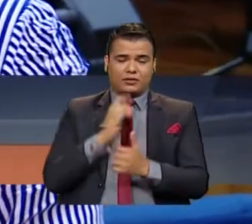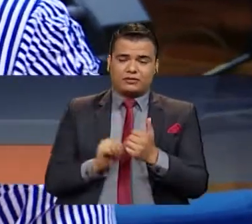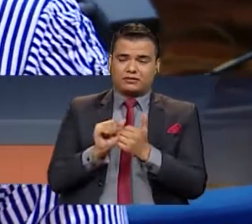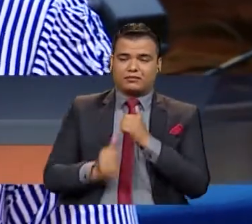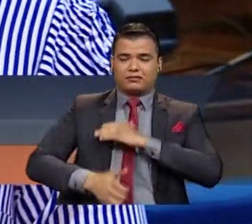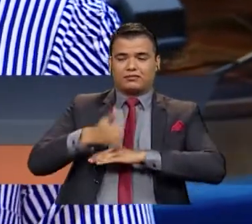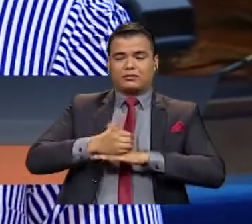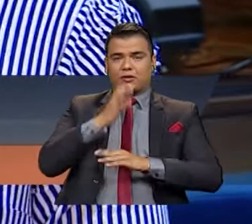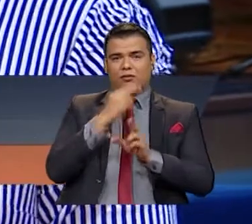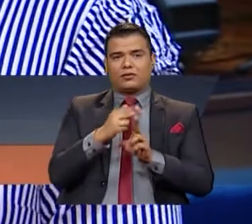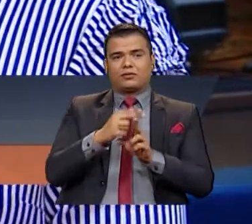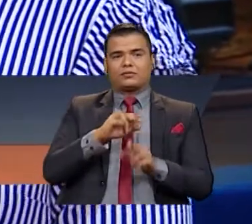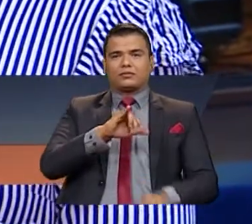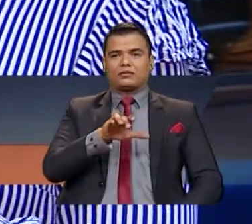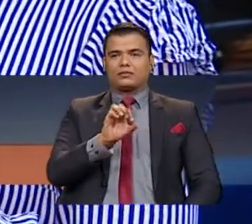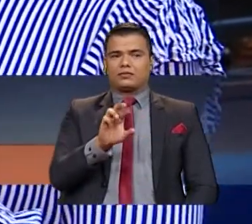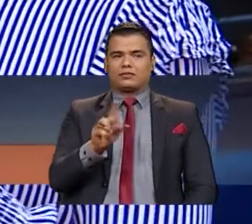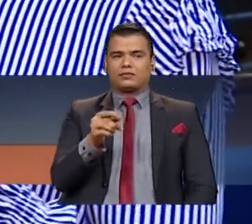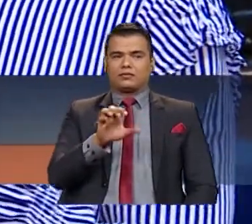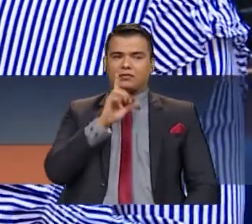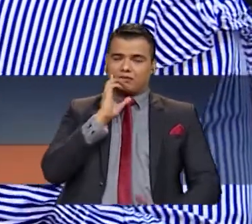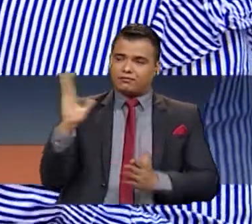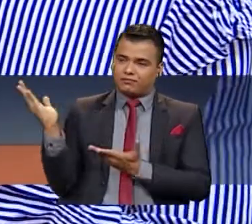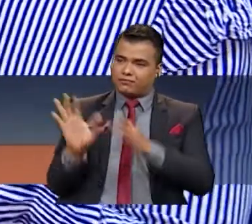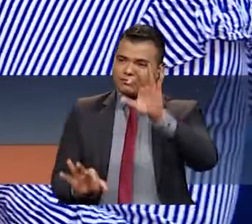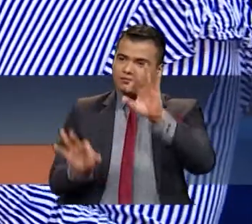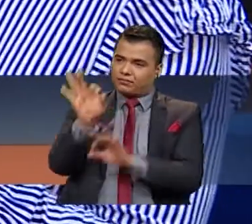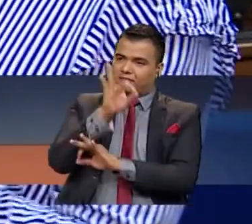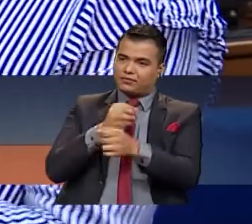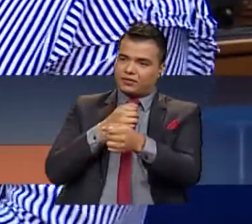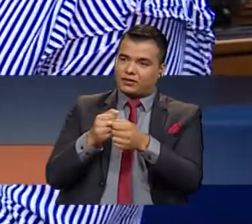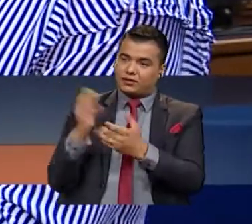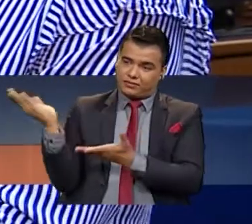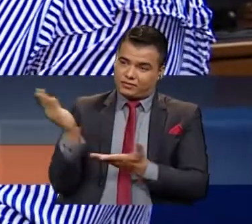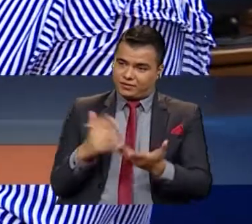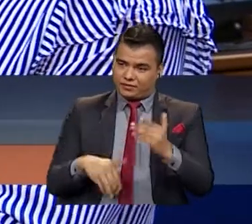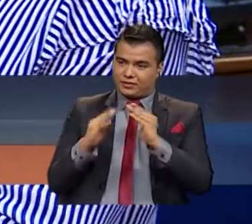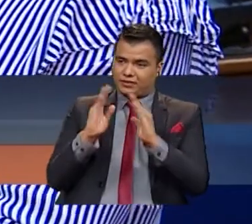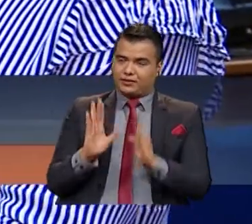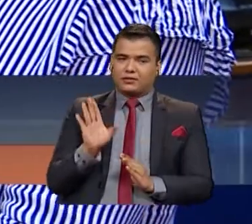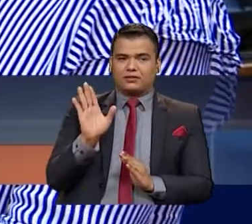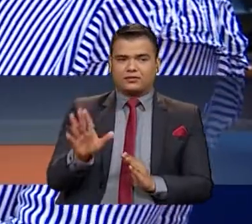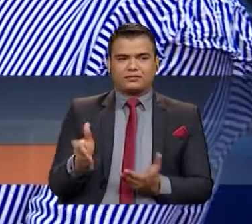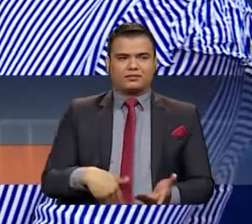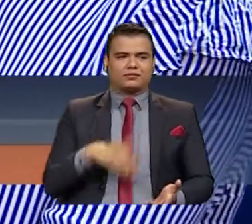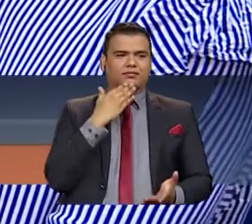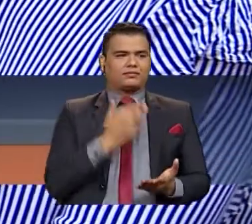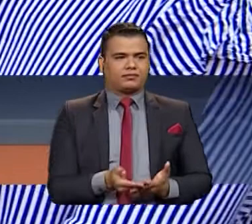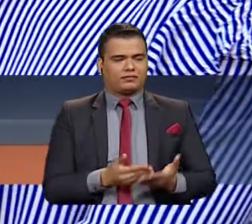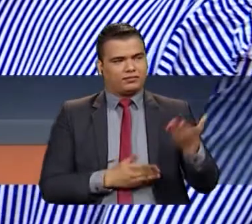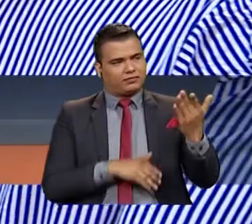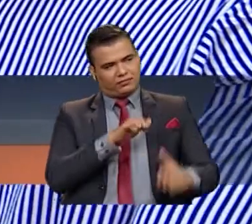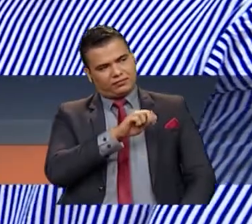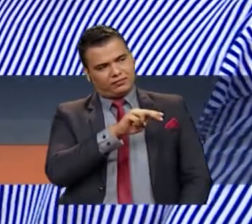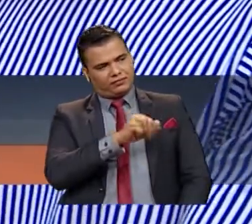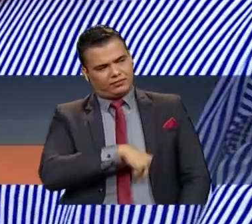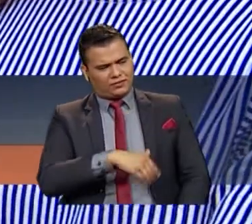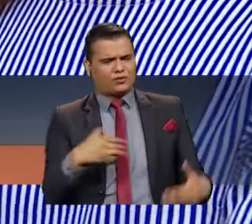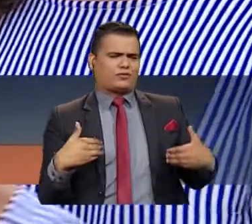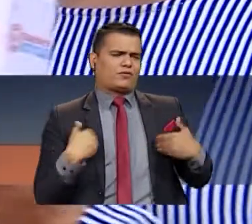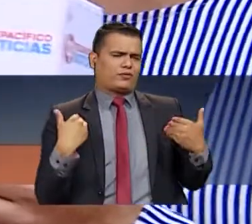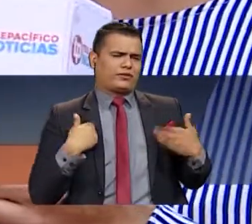acompaña su vocalista Jorge Fresquet. Bienvenido a Telepacífico Noticias y bienvenido a casa. Muchas gracias, Anita. Encantado de estar siempre